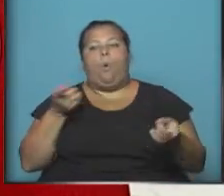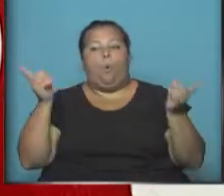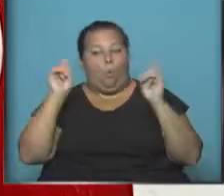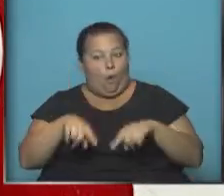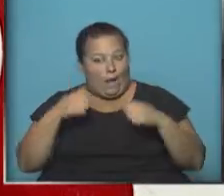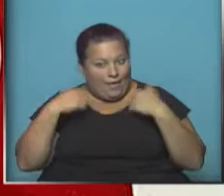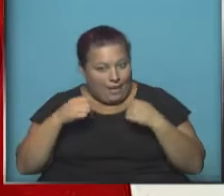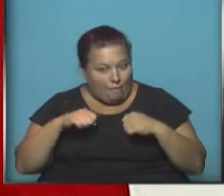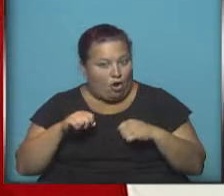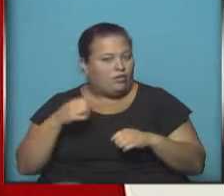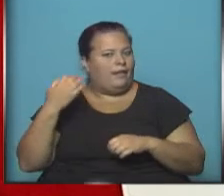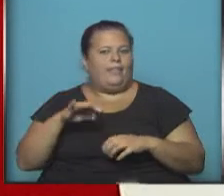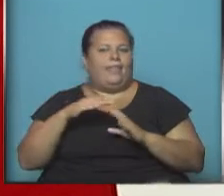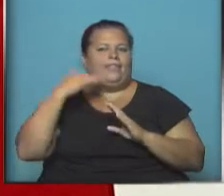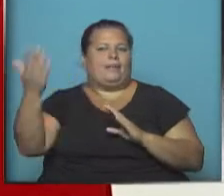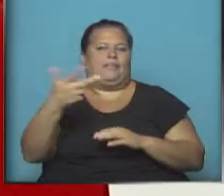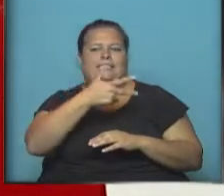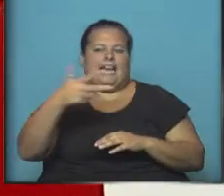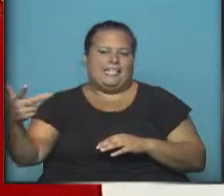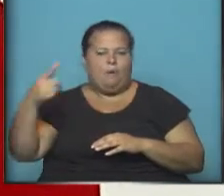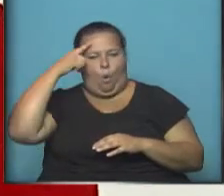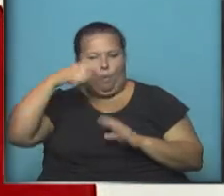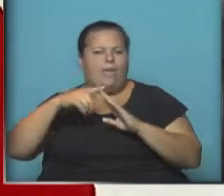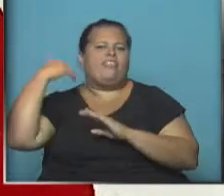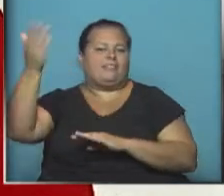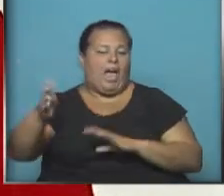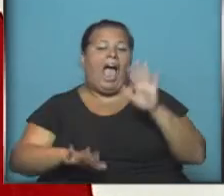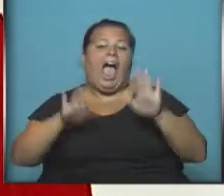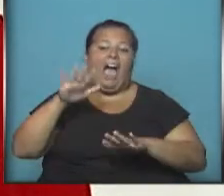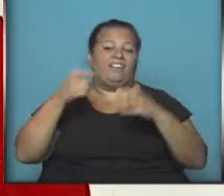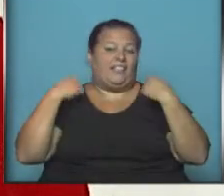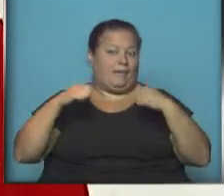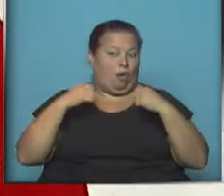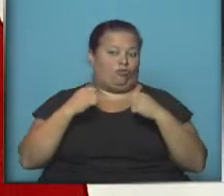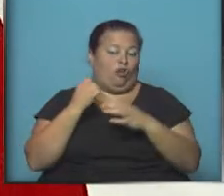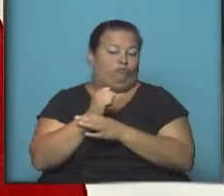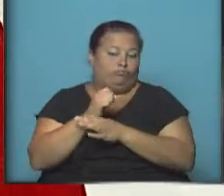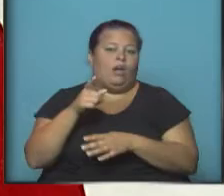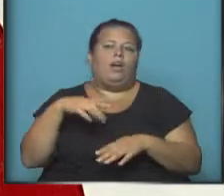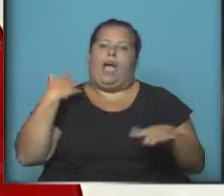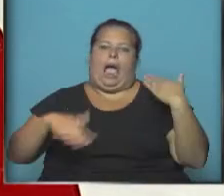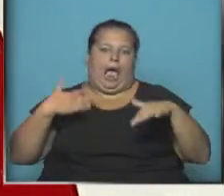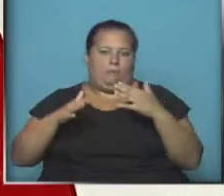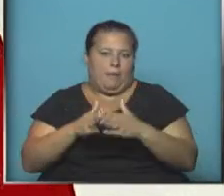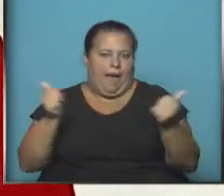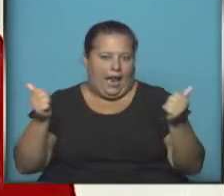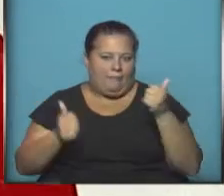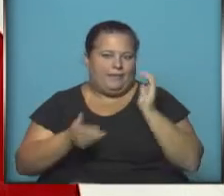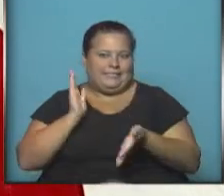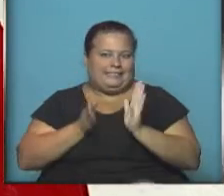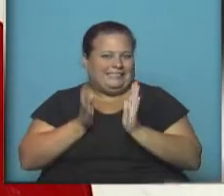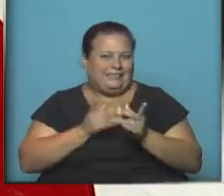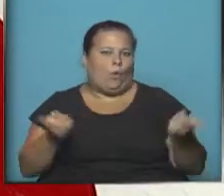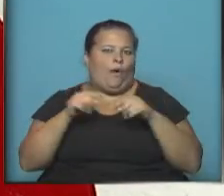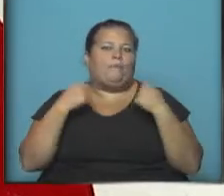práctica deportiva es después de las 3 semanas o al mes. A veces en deportistas de alto rendimiento uno apura esa vuelta al